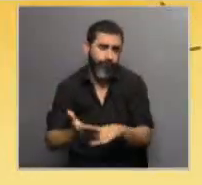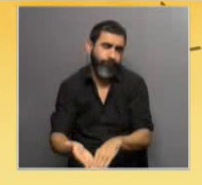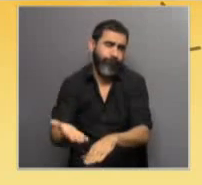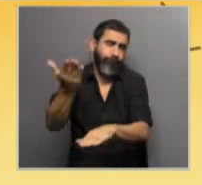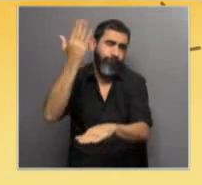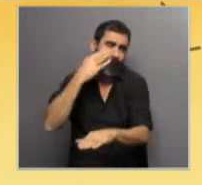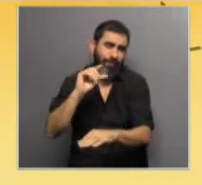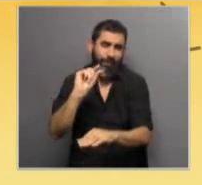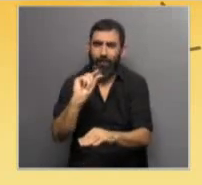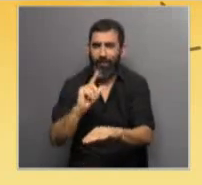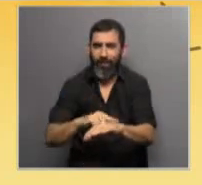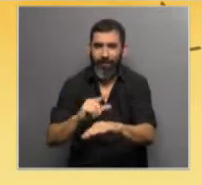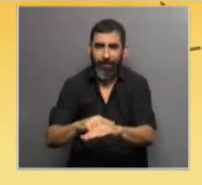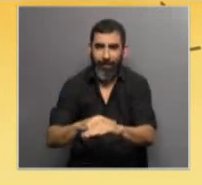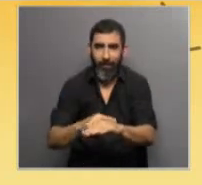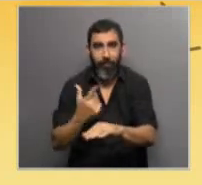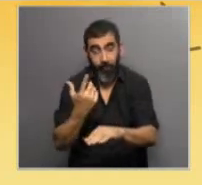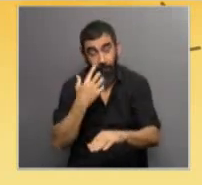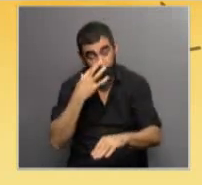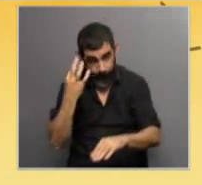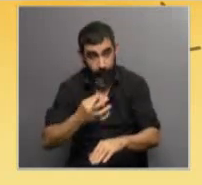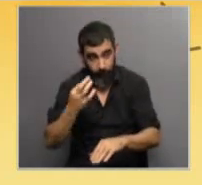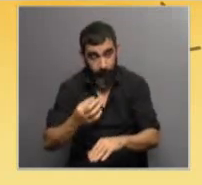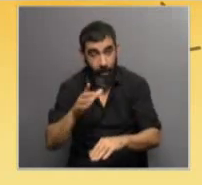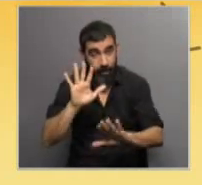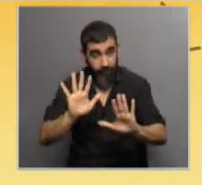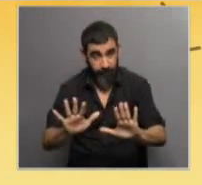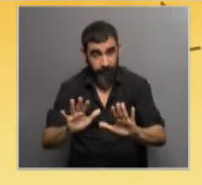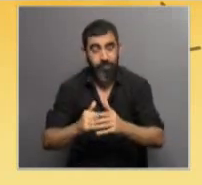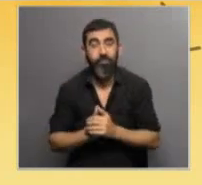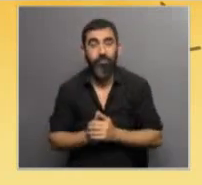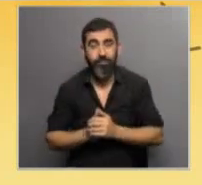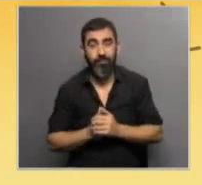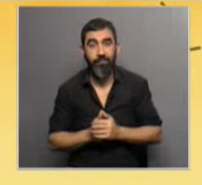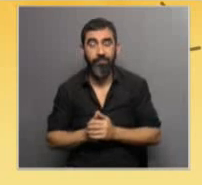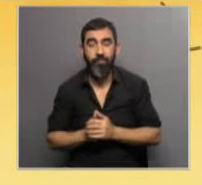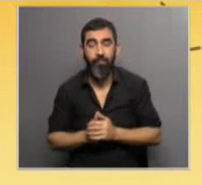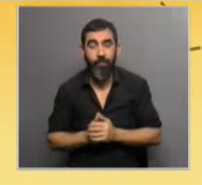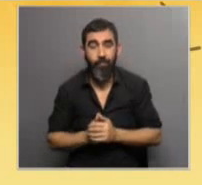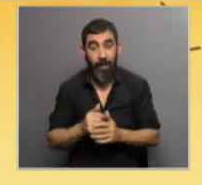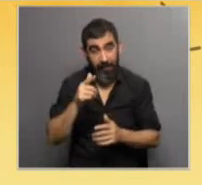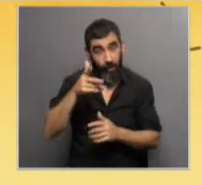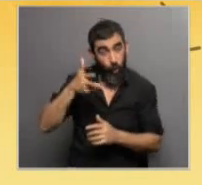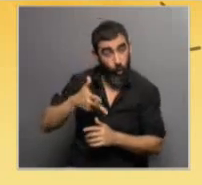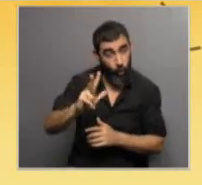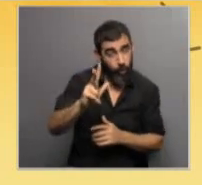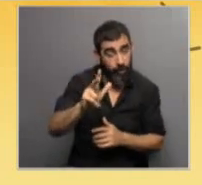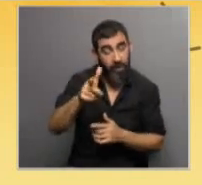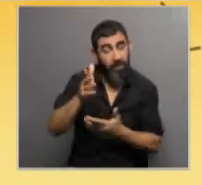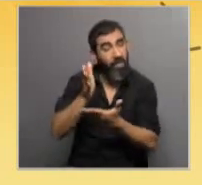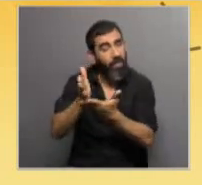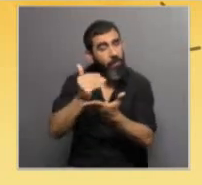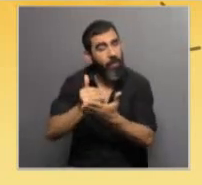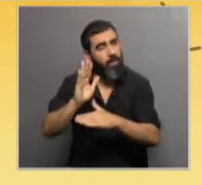geológicos es ayer claro haciendo las cosas hacia la costa es rocha el departamento donde